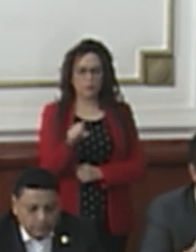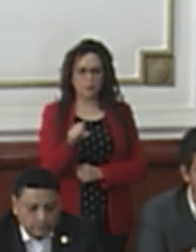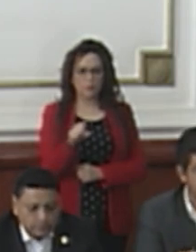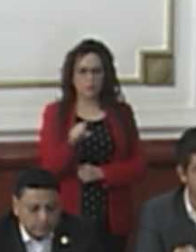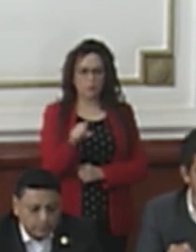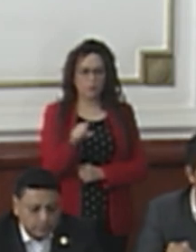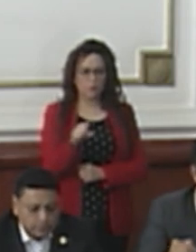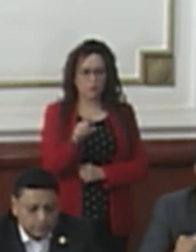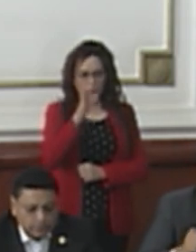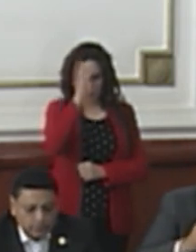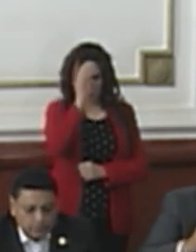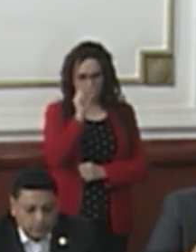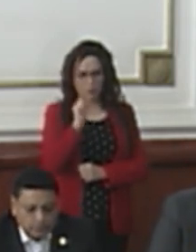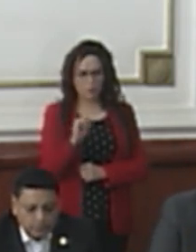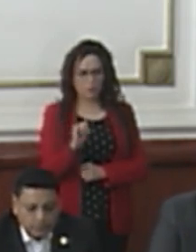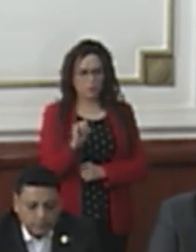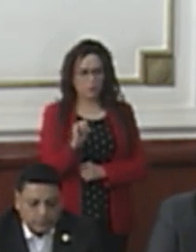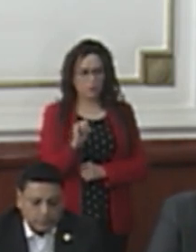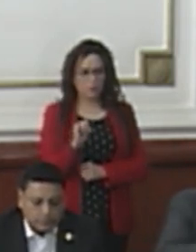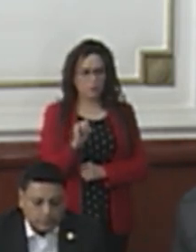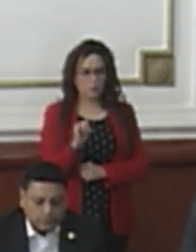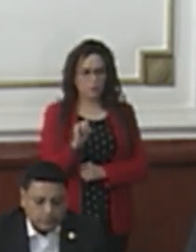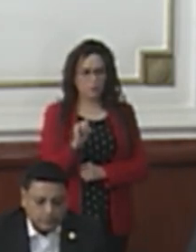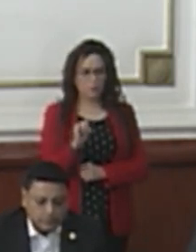Pablo Trejo, a favor.